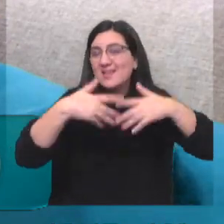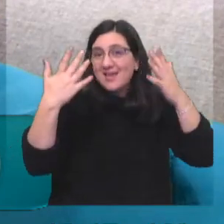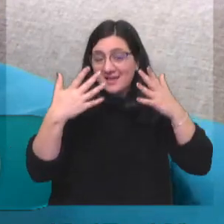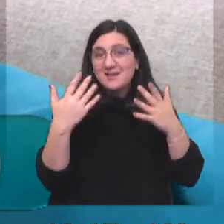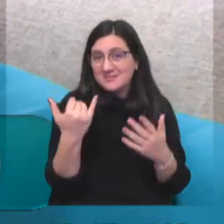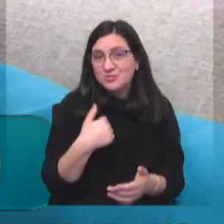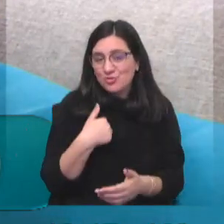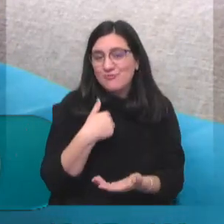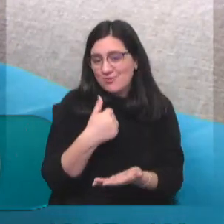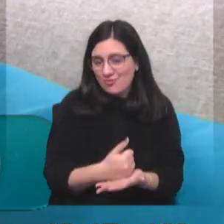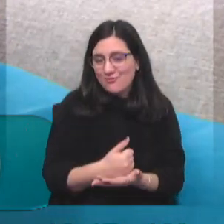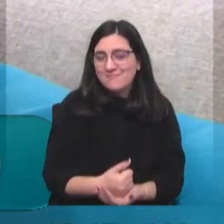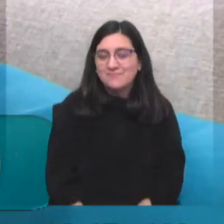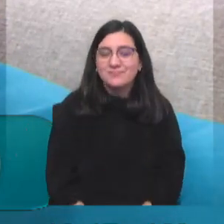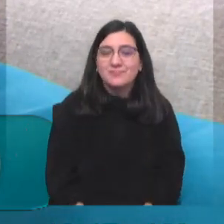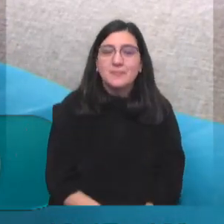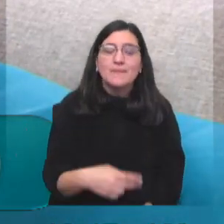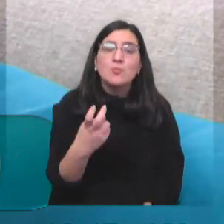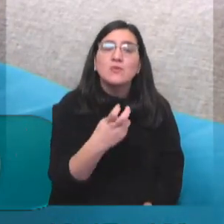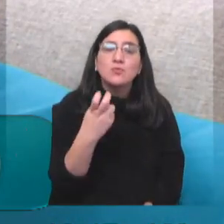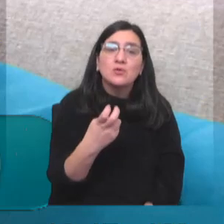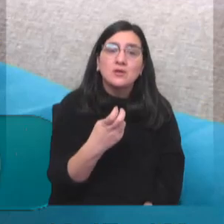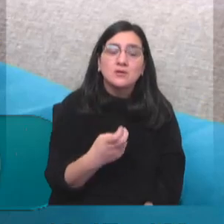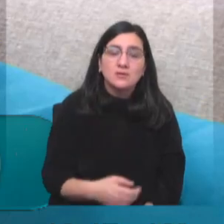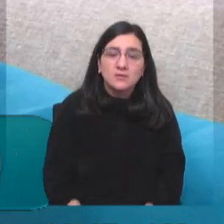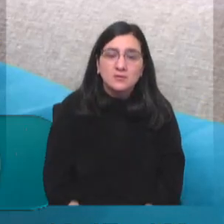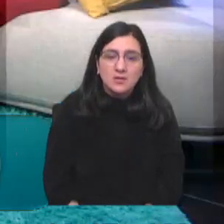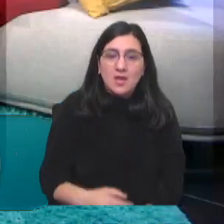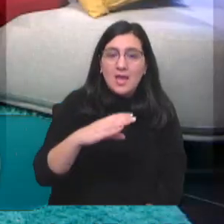nosotros estamos. ¿Cómo así te que encuentra la gente? Por cápsulas de estilo.